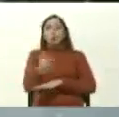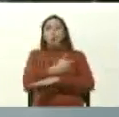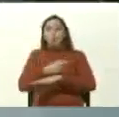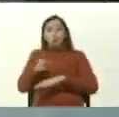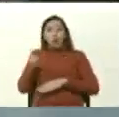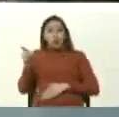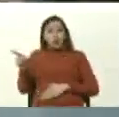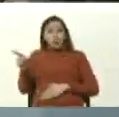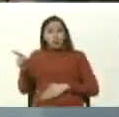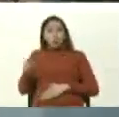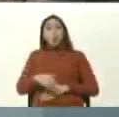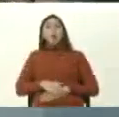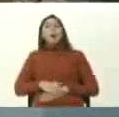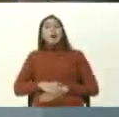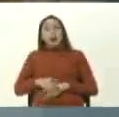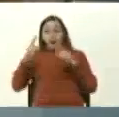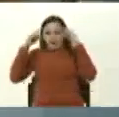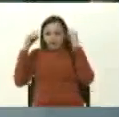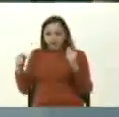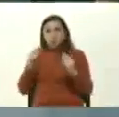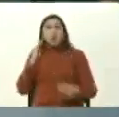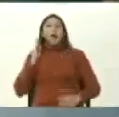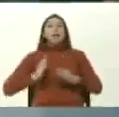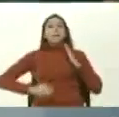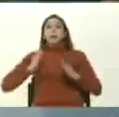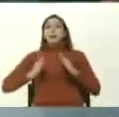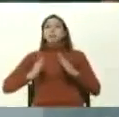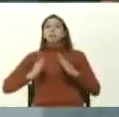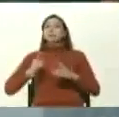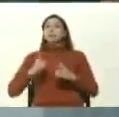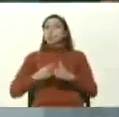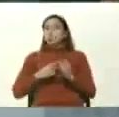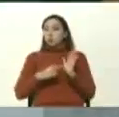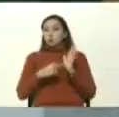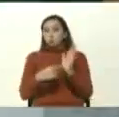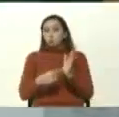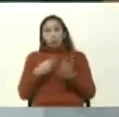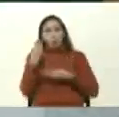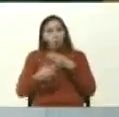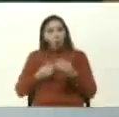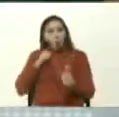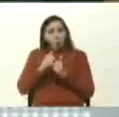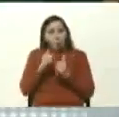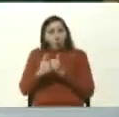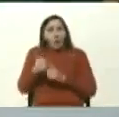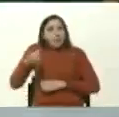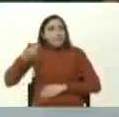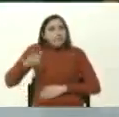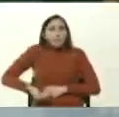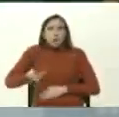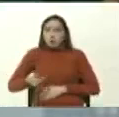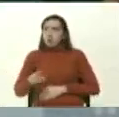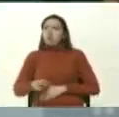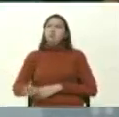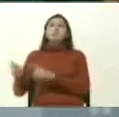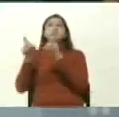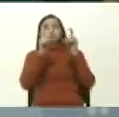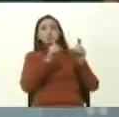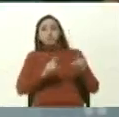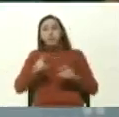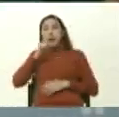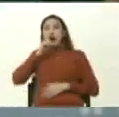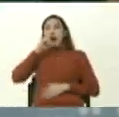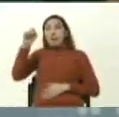Vázquez es un extraordinario atleta y bueno, esta afición por el deporte es muy importante. El presidente Nicolás